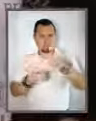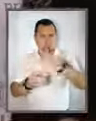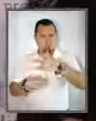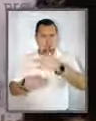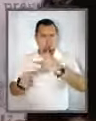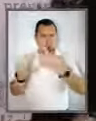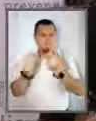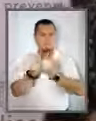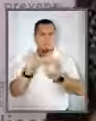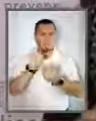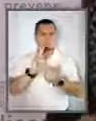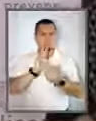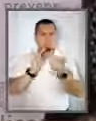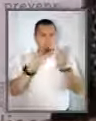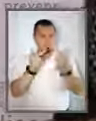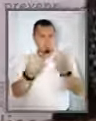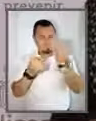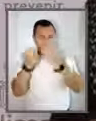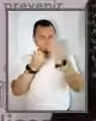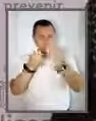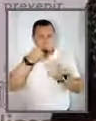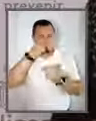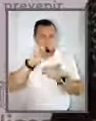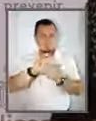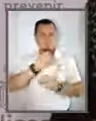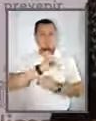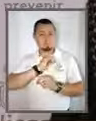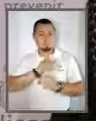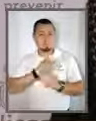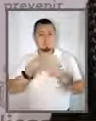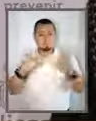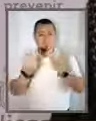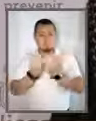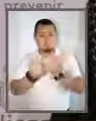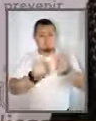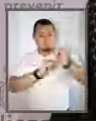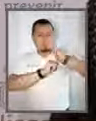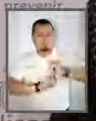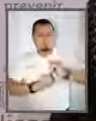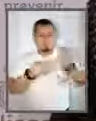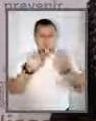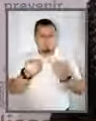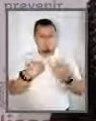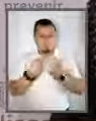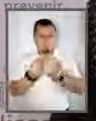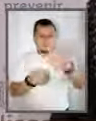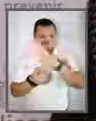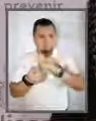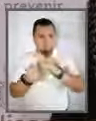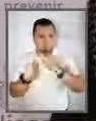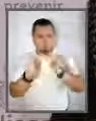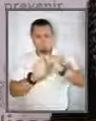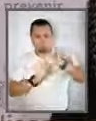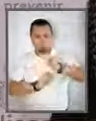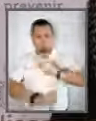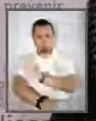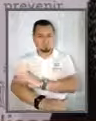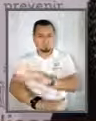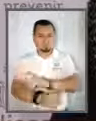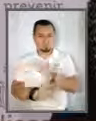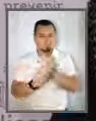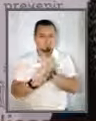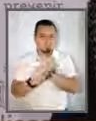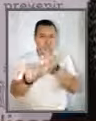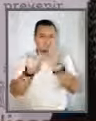través de dicha prueba. La Secretaría de Salud y la coordinación que están llevando a cabo una serie de